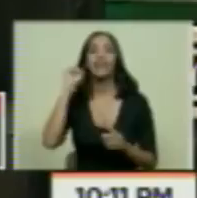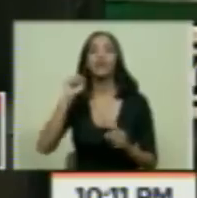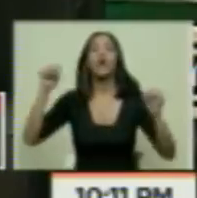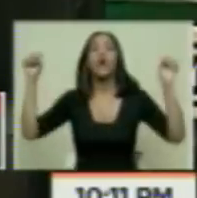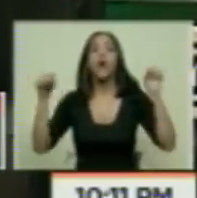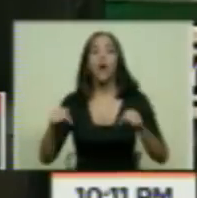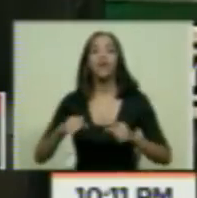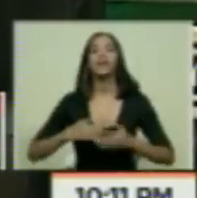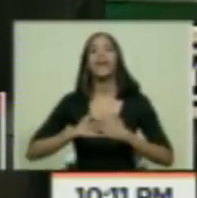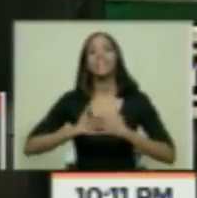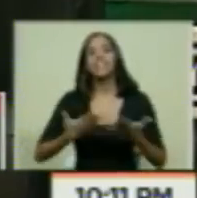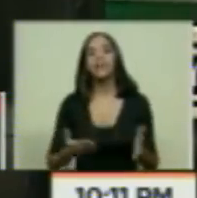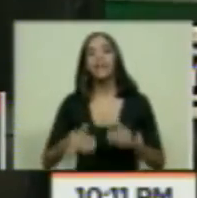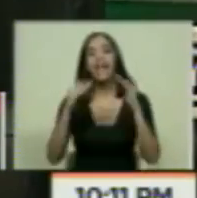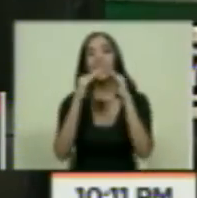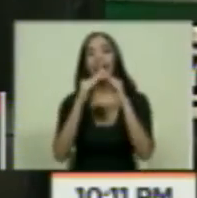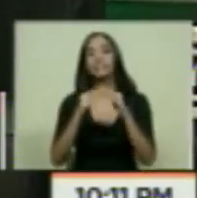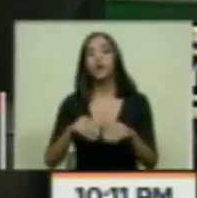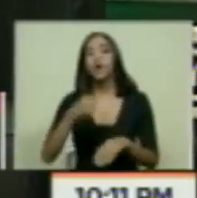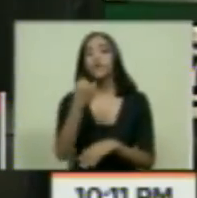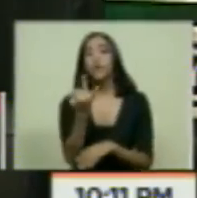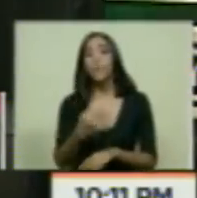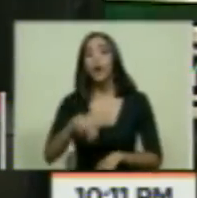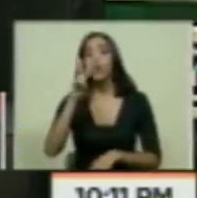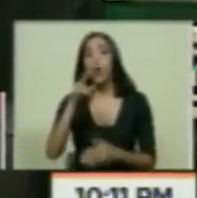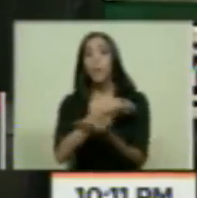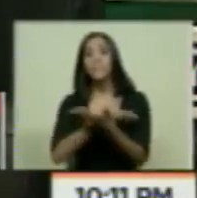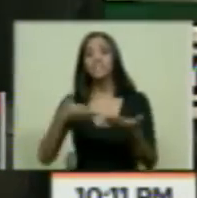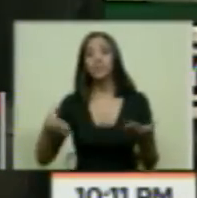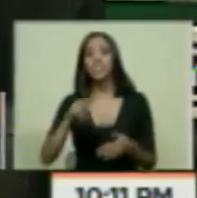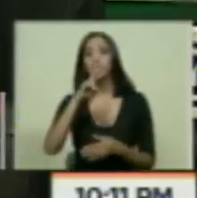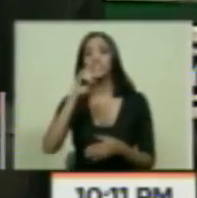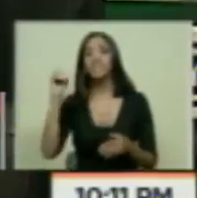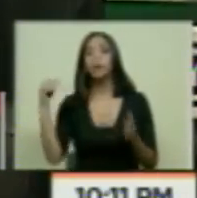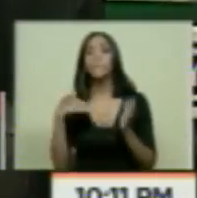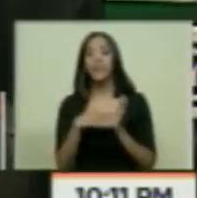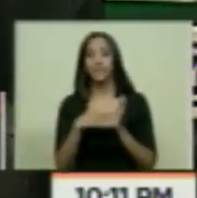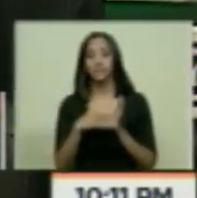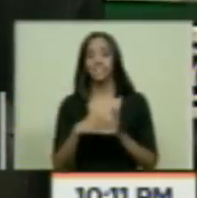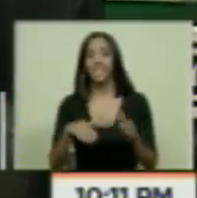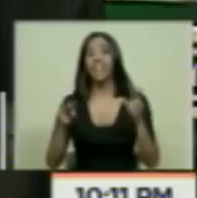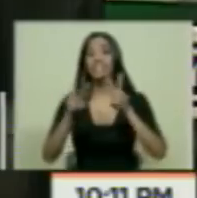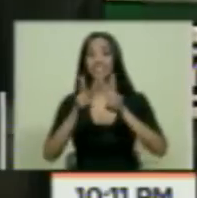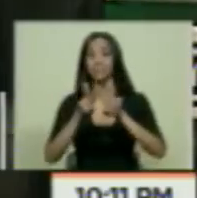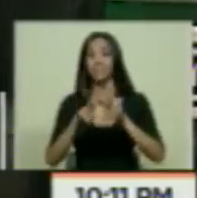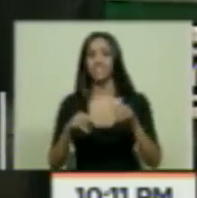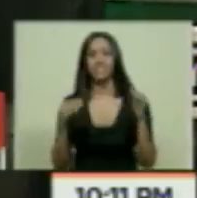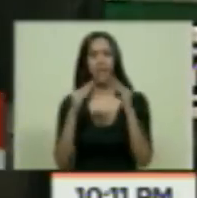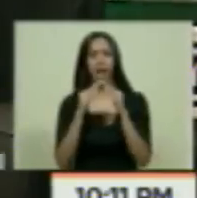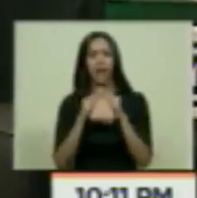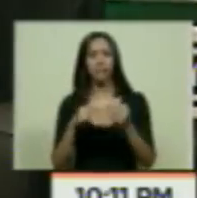entregando la casa número 2.200.000. Creo que esa casa estaba en Barcelona, pero allá